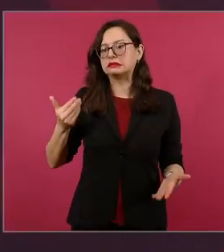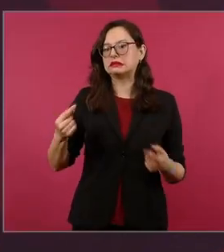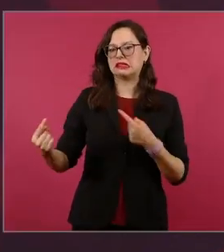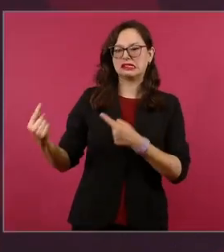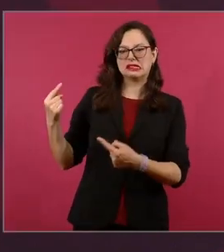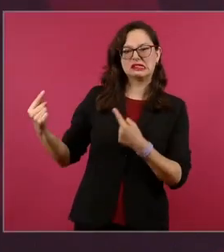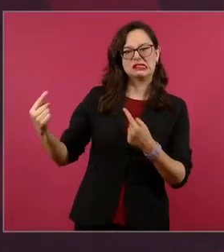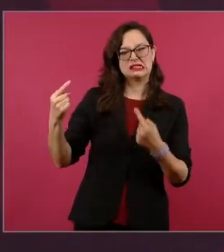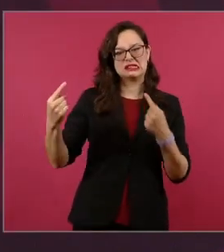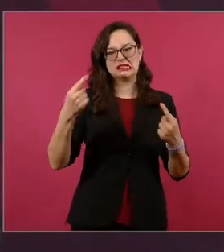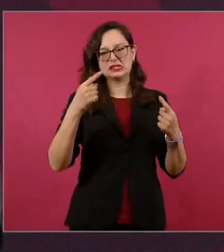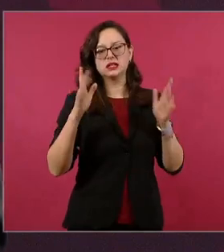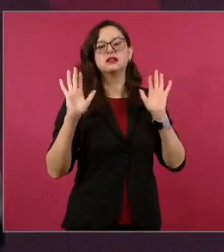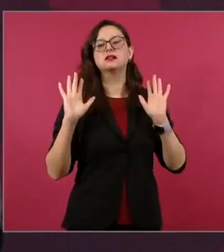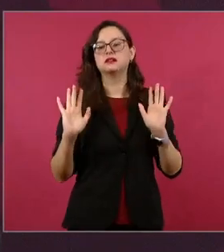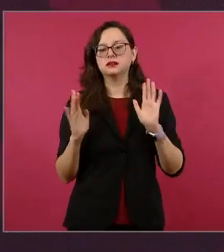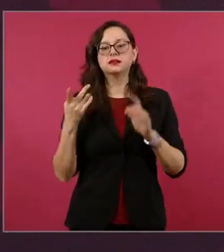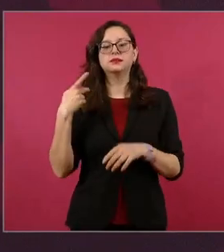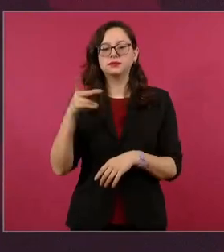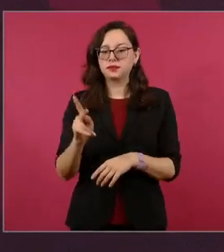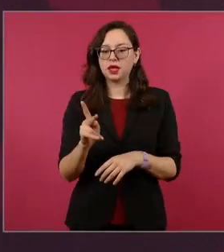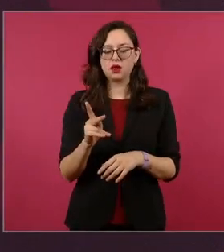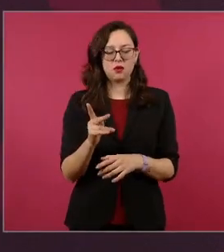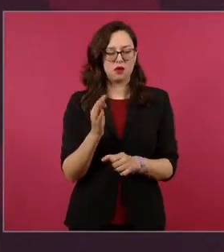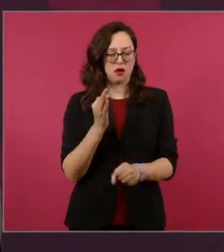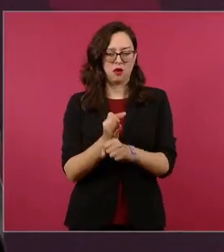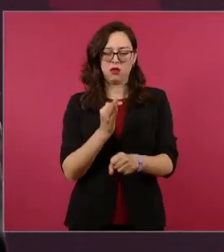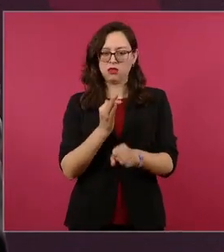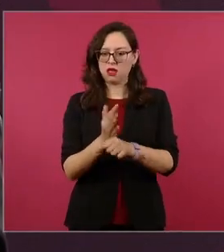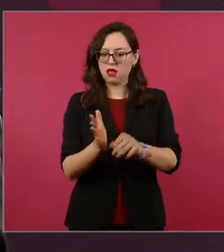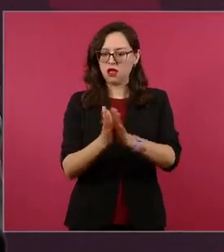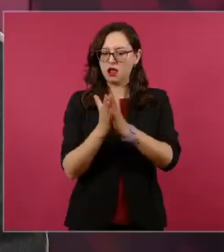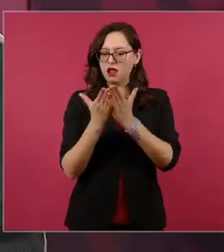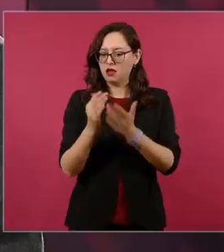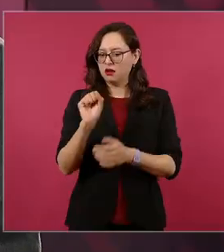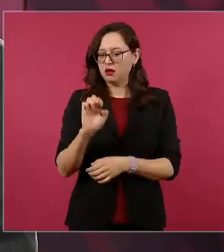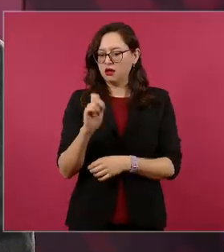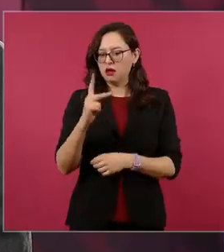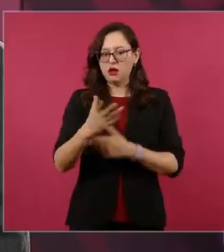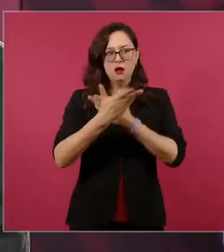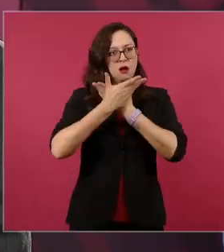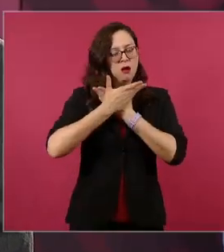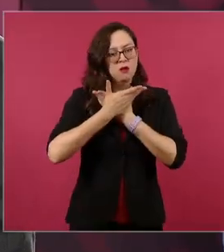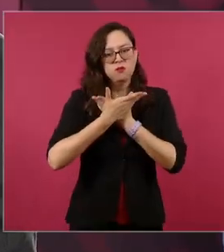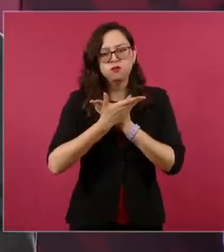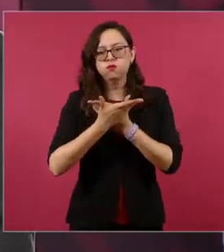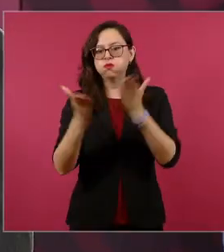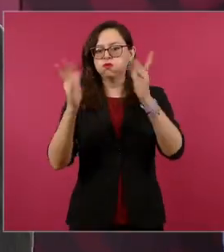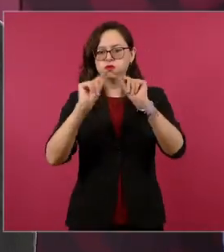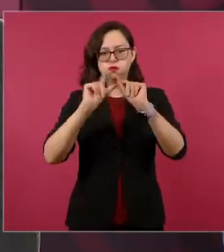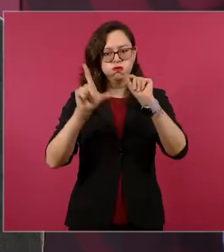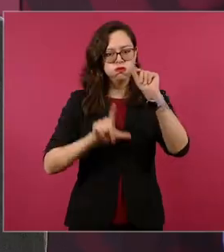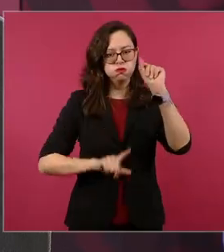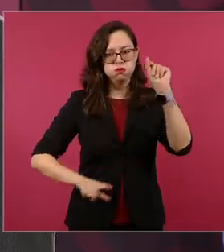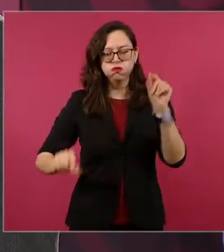resistencias, pero ya se distribuyeron todos los libros nuevos en todas las